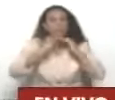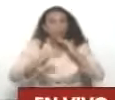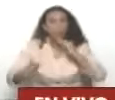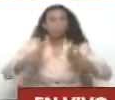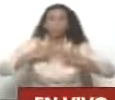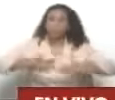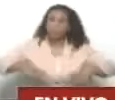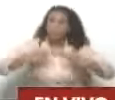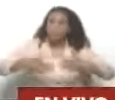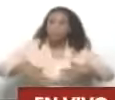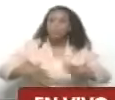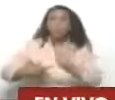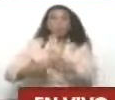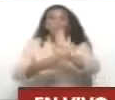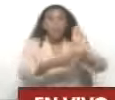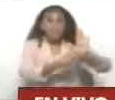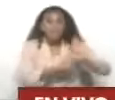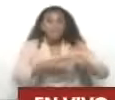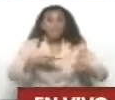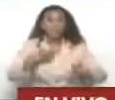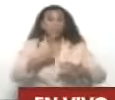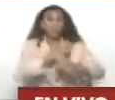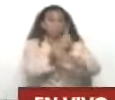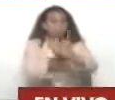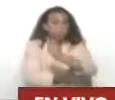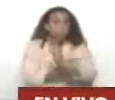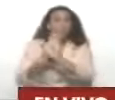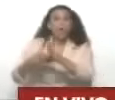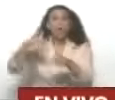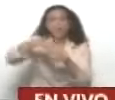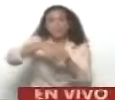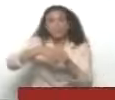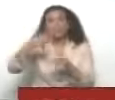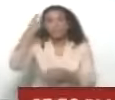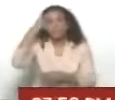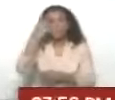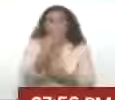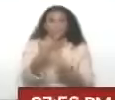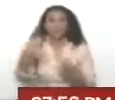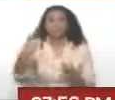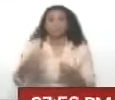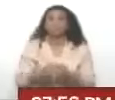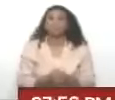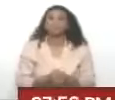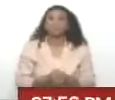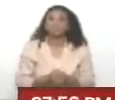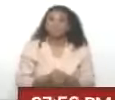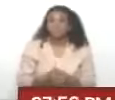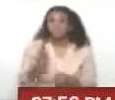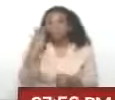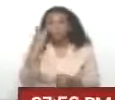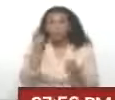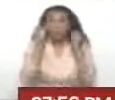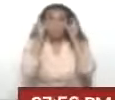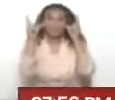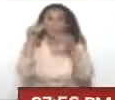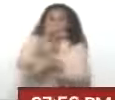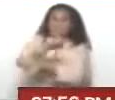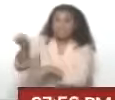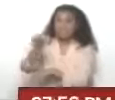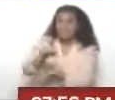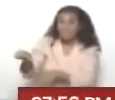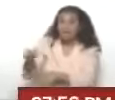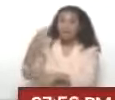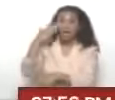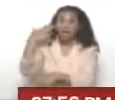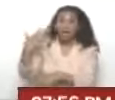y pueda expresar toda su fuerza en las elecciones del 28 de julio. Presidente, también nosotros nos impresionamos esta semana lo que fue